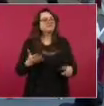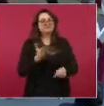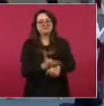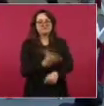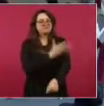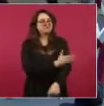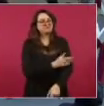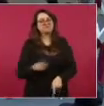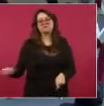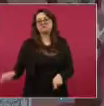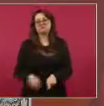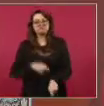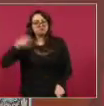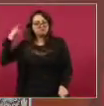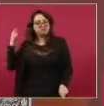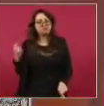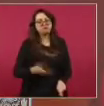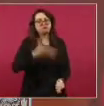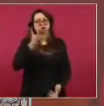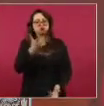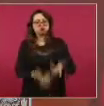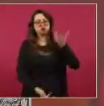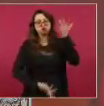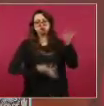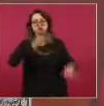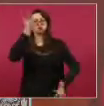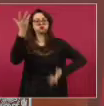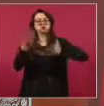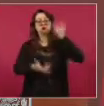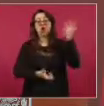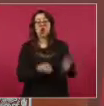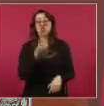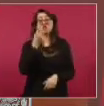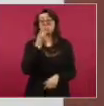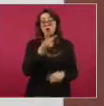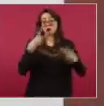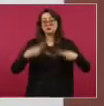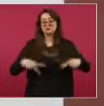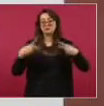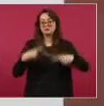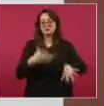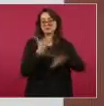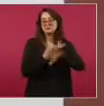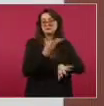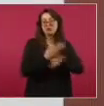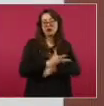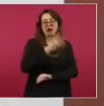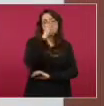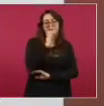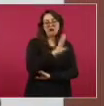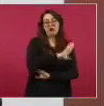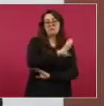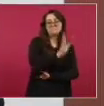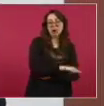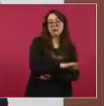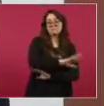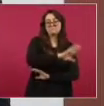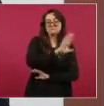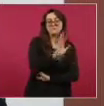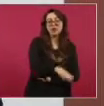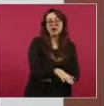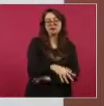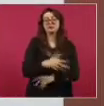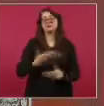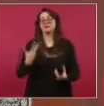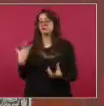2 norteamericanos. Se sabe que Rafael Izabal, a su paso por Naco, reclutó